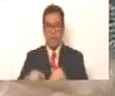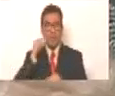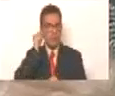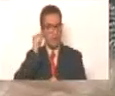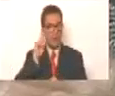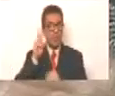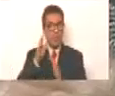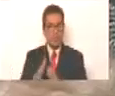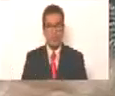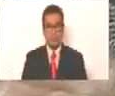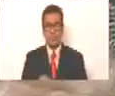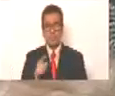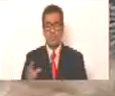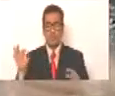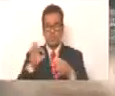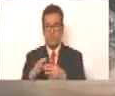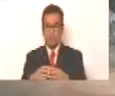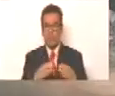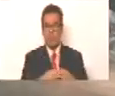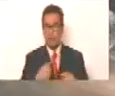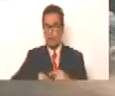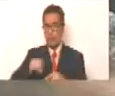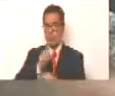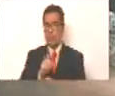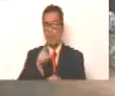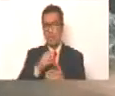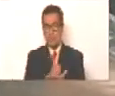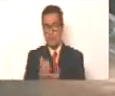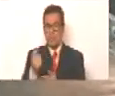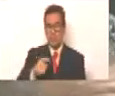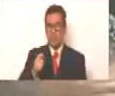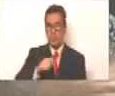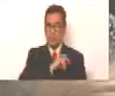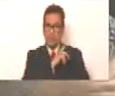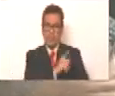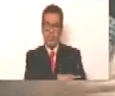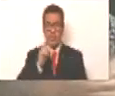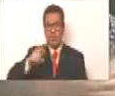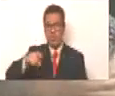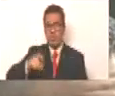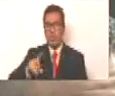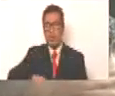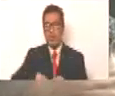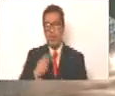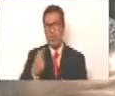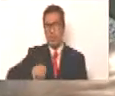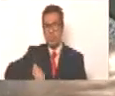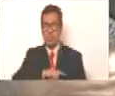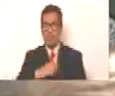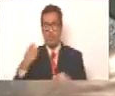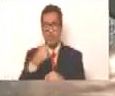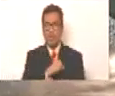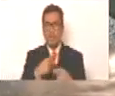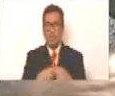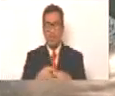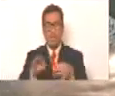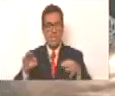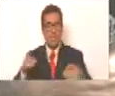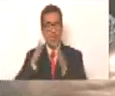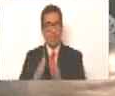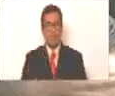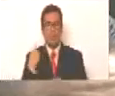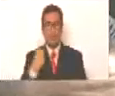es reunirnos, unificarnos y seguir sumando la fuerza necesaria para poder nosotros lograr la independencia absoluta, que solo lo logra